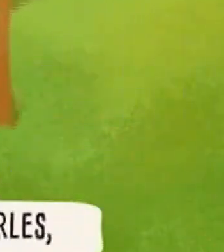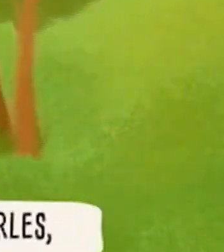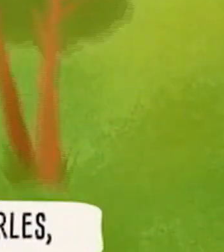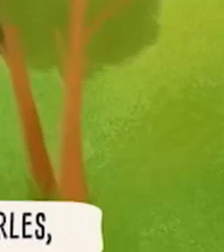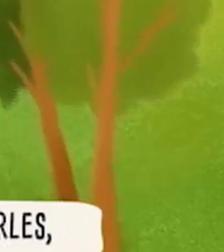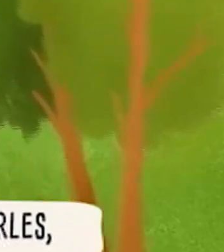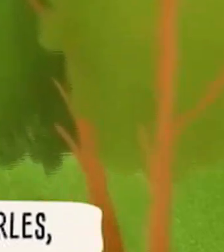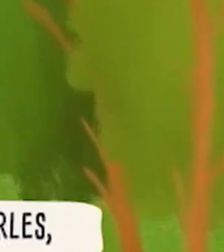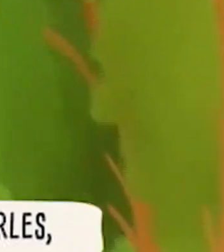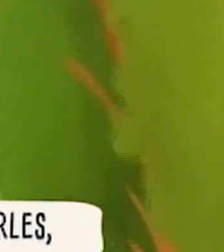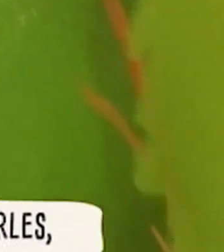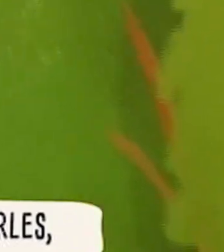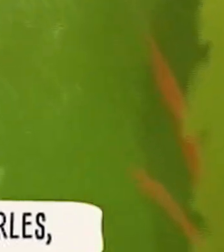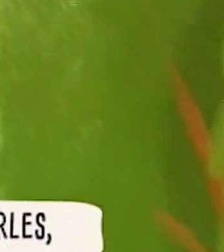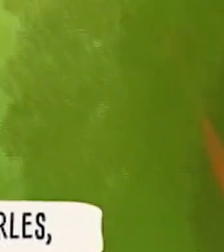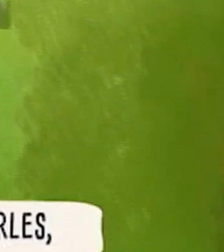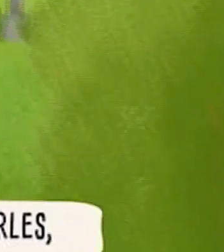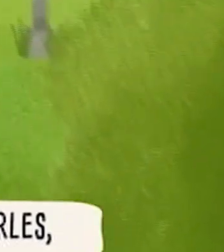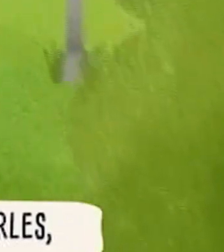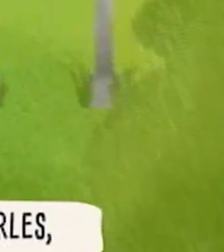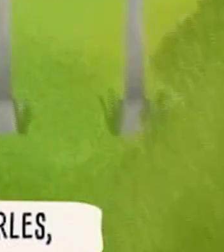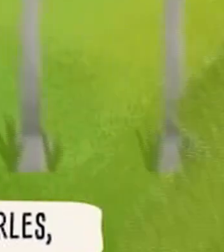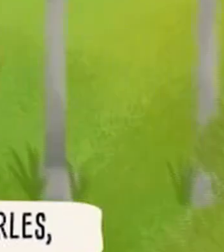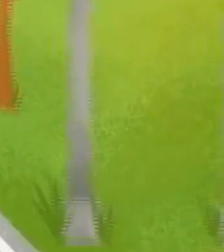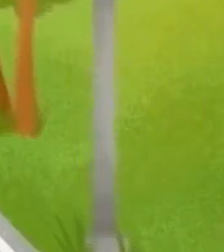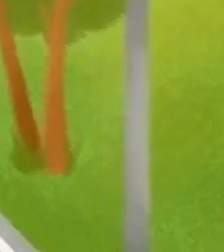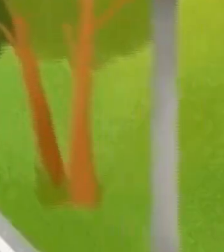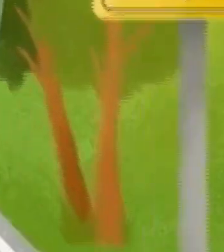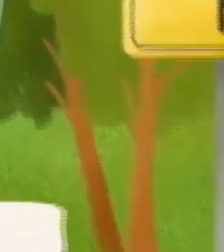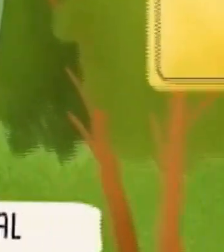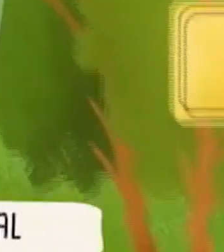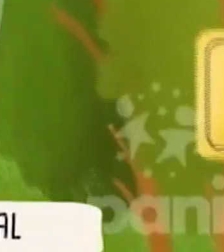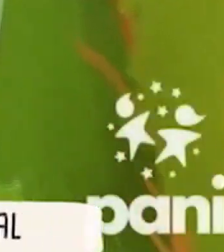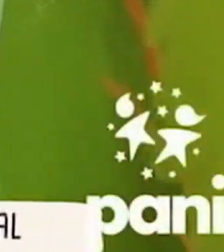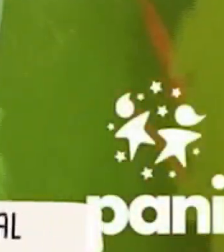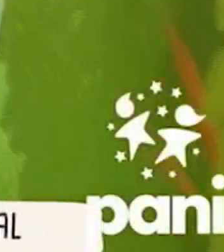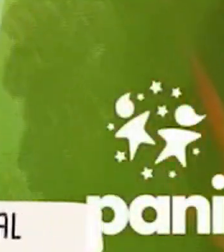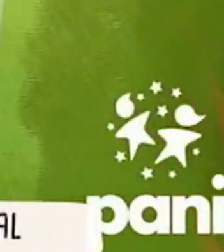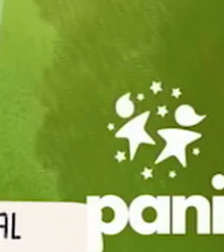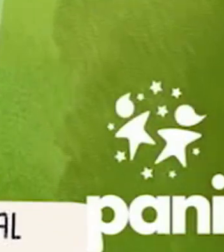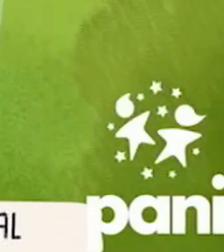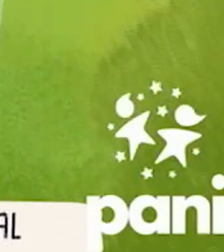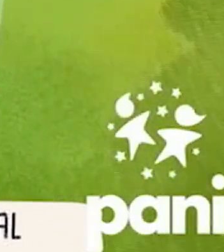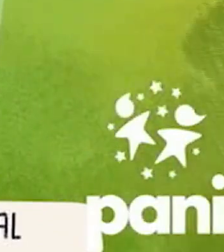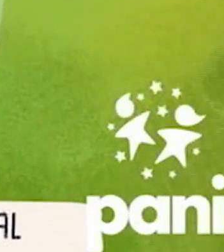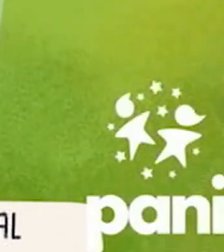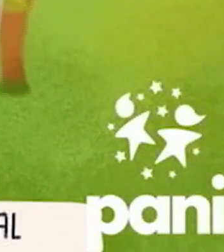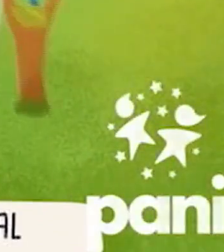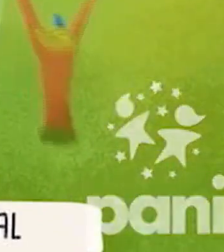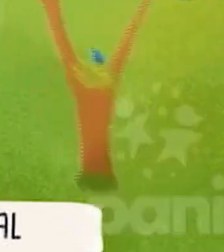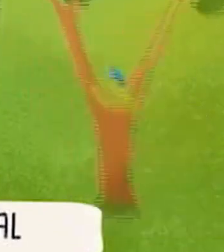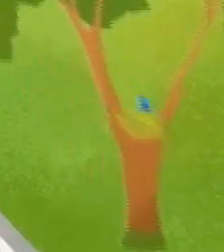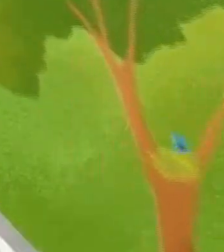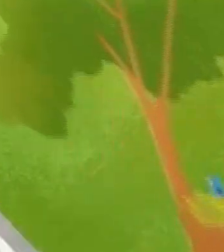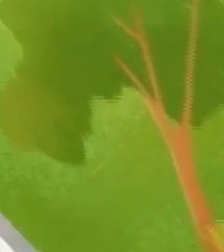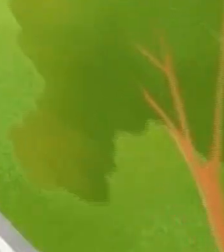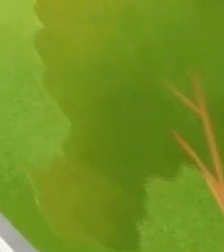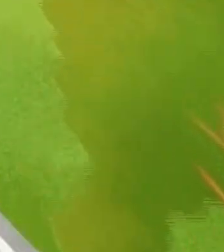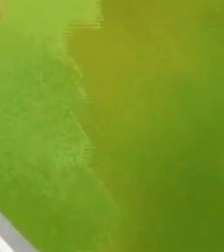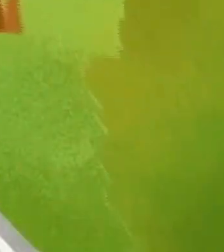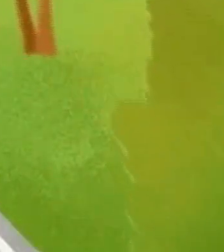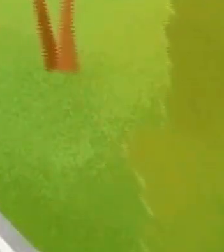Este es el camino para atender las afectaciones emocionales de tus hijos e hijas. Si tus hijos e hijas experimentan estas emociones,